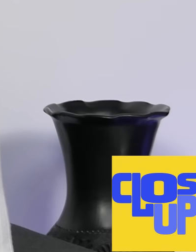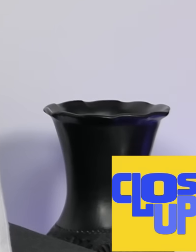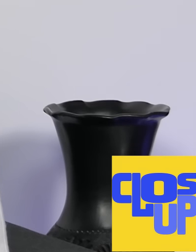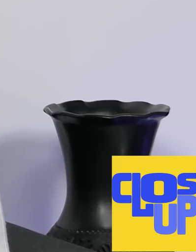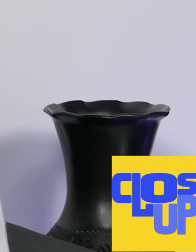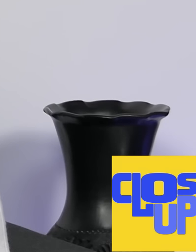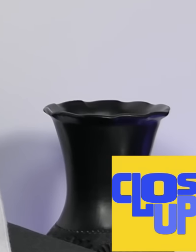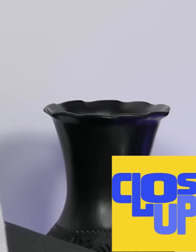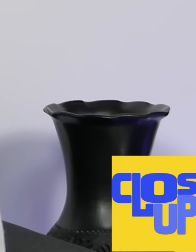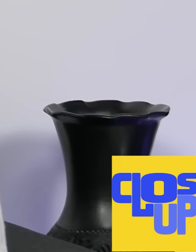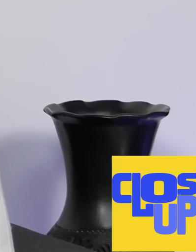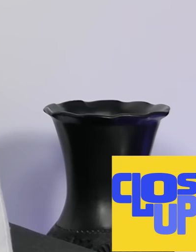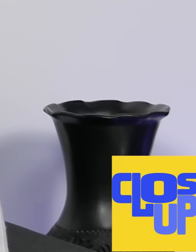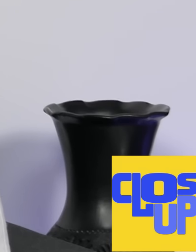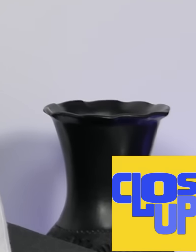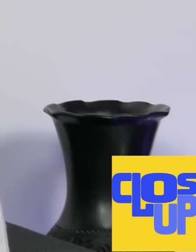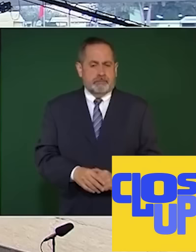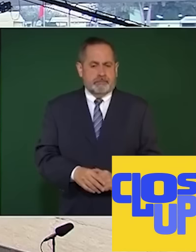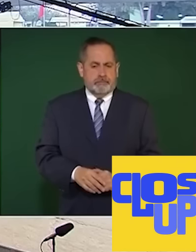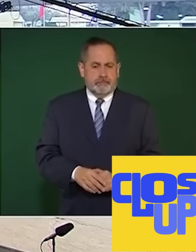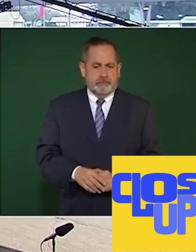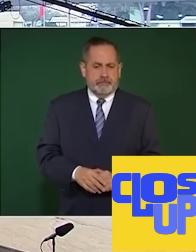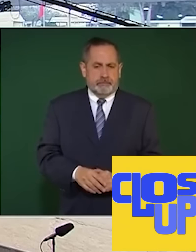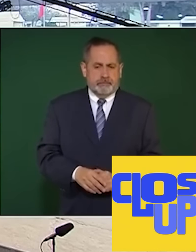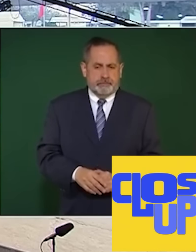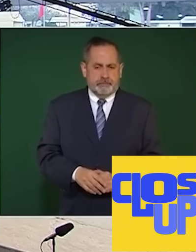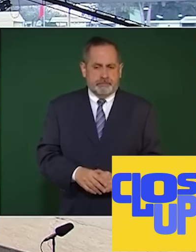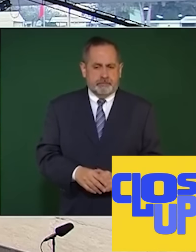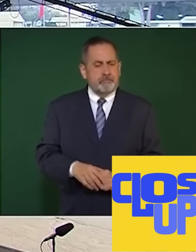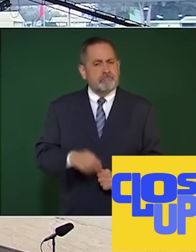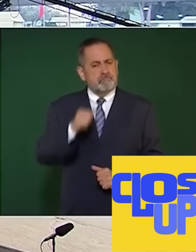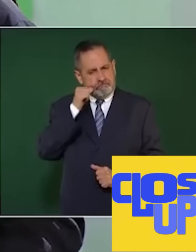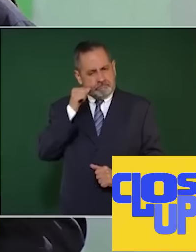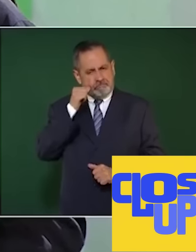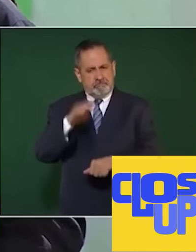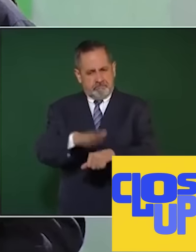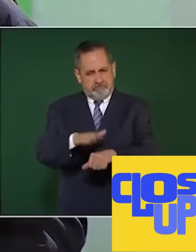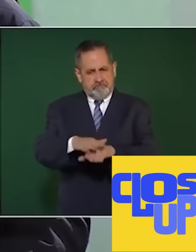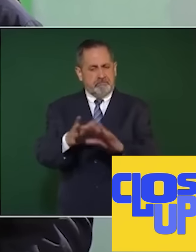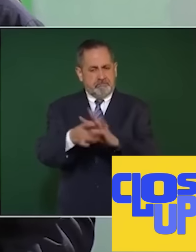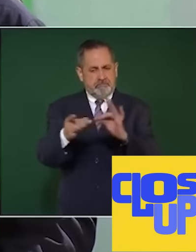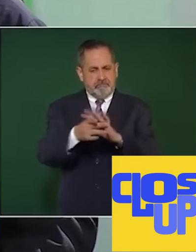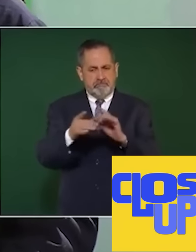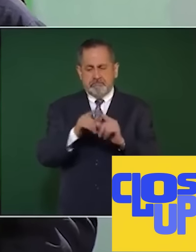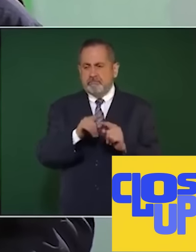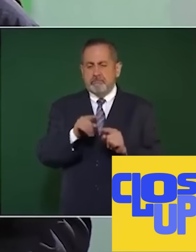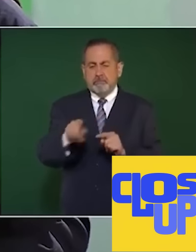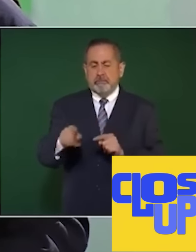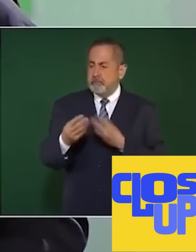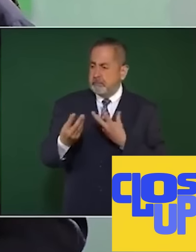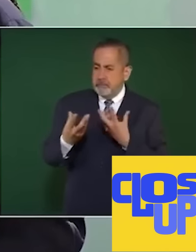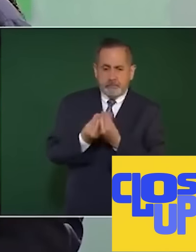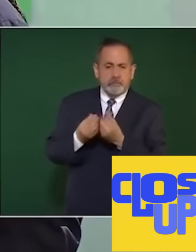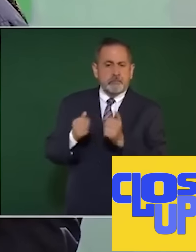los funcionarios respetar las reglas. Ayer, voy a adelantarlo, en un acto que